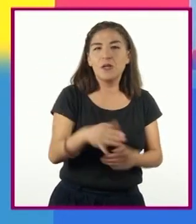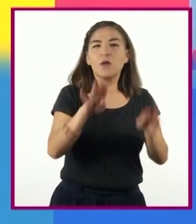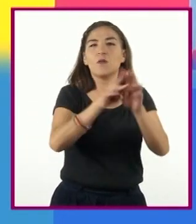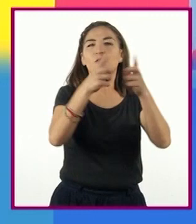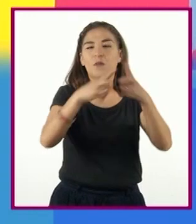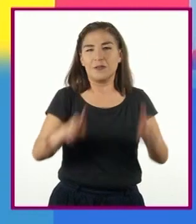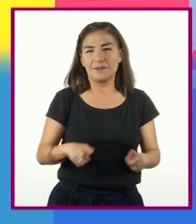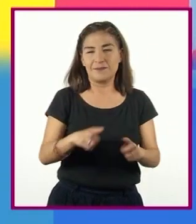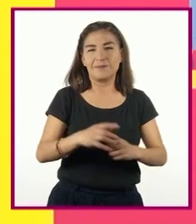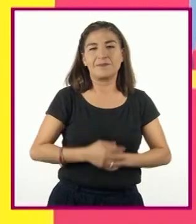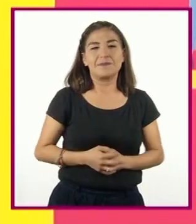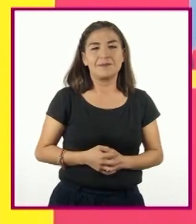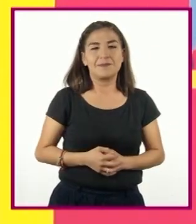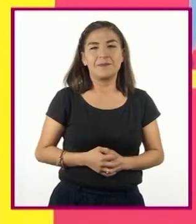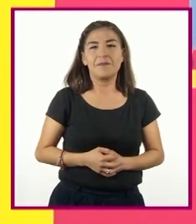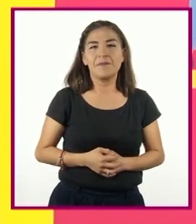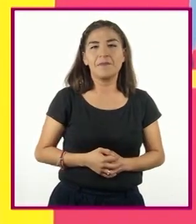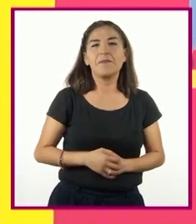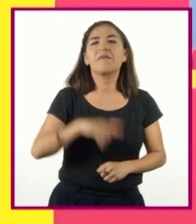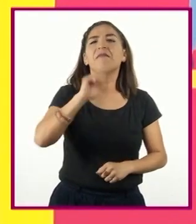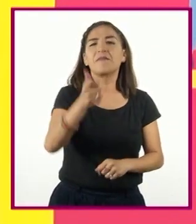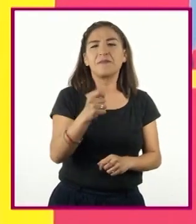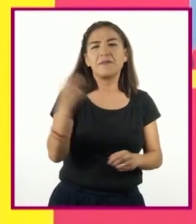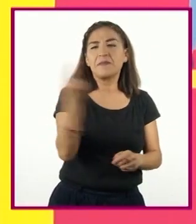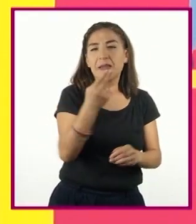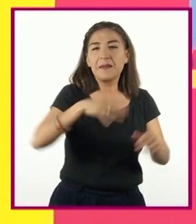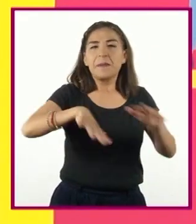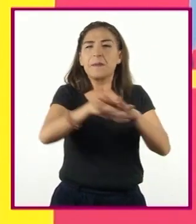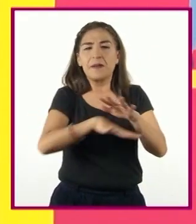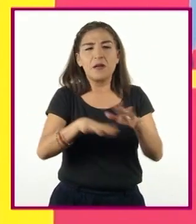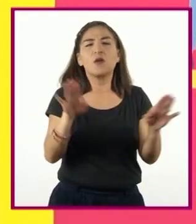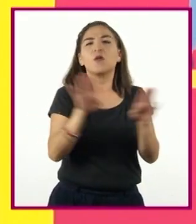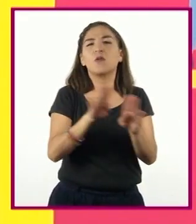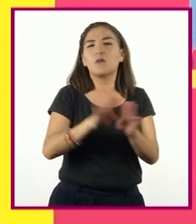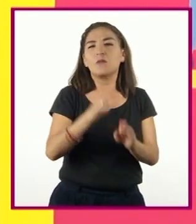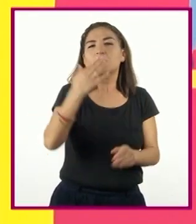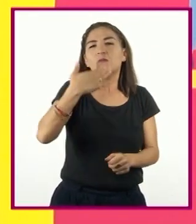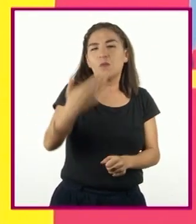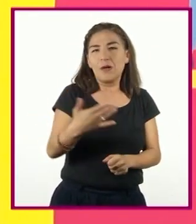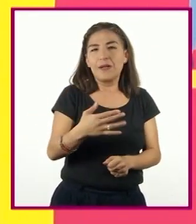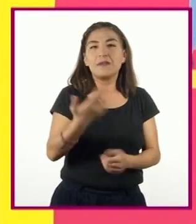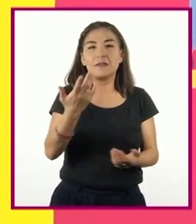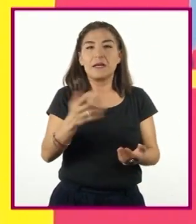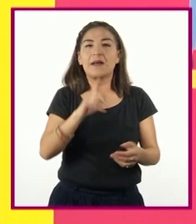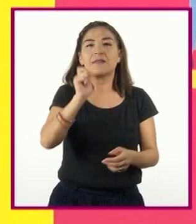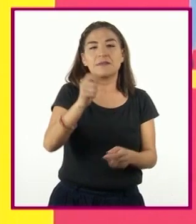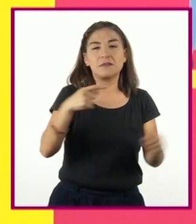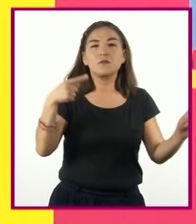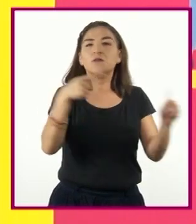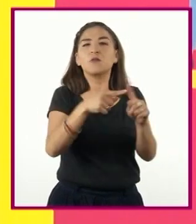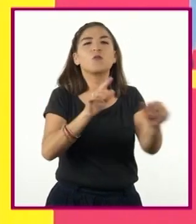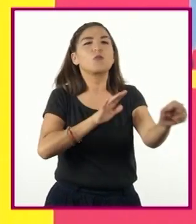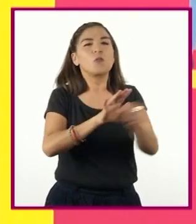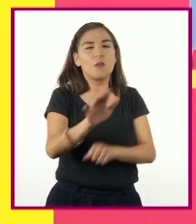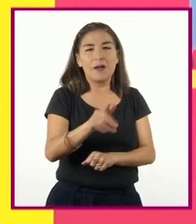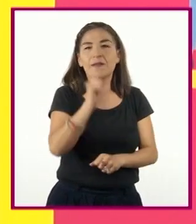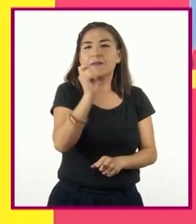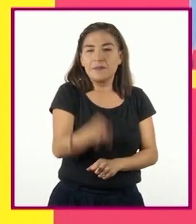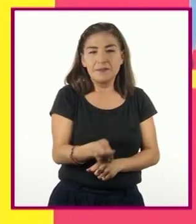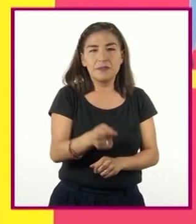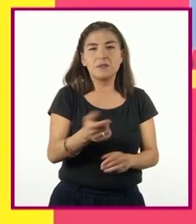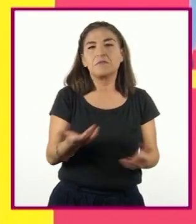desarrollarnos plenamente. La satisfacción de necesidades se relaciona de manera directa con las condiciones